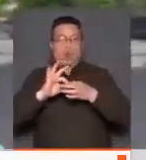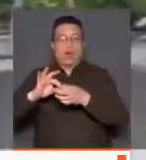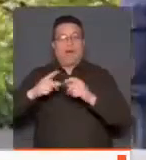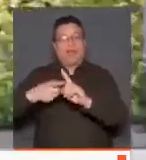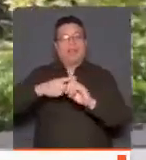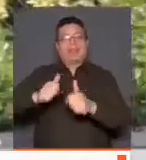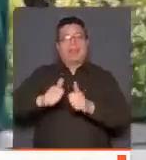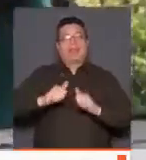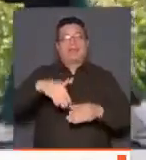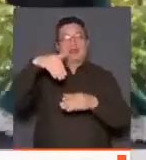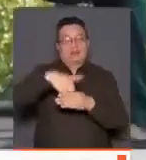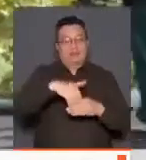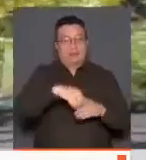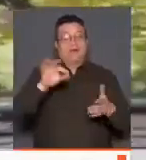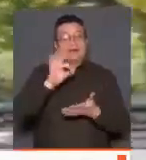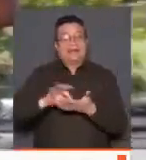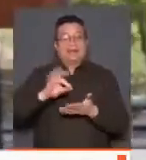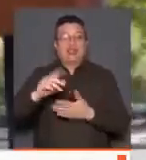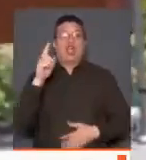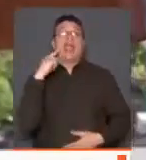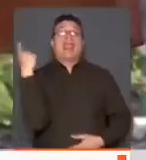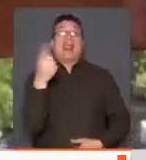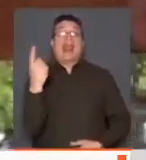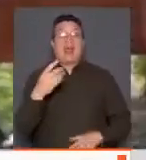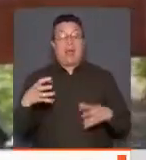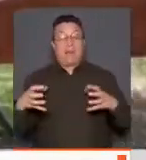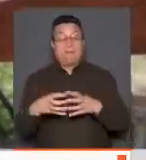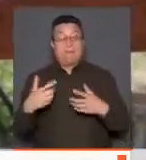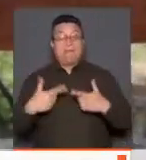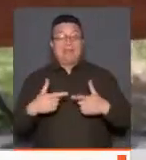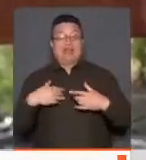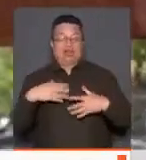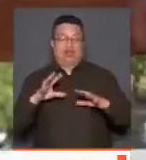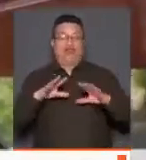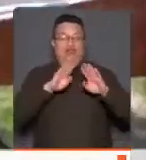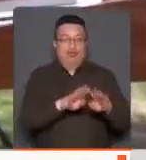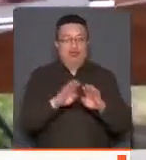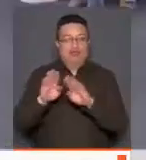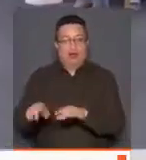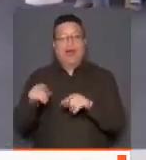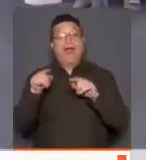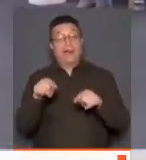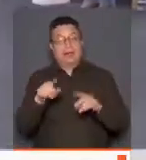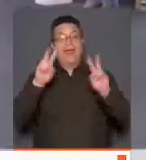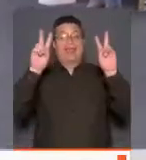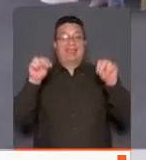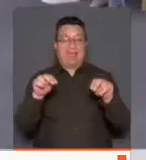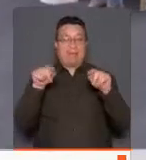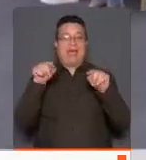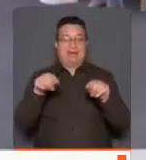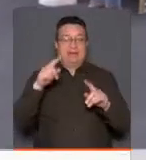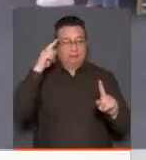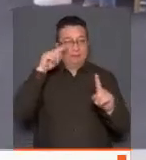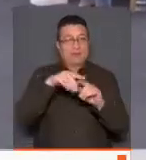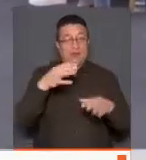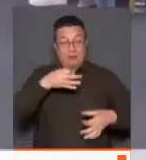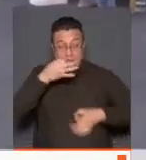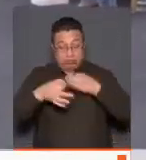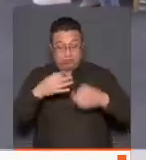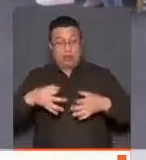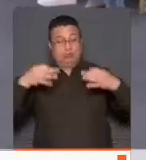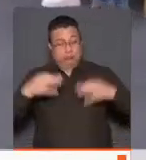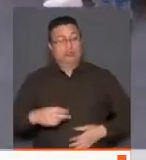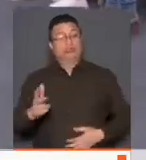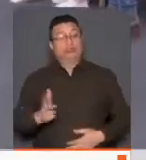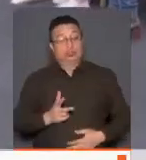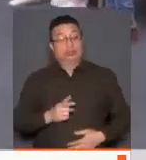los secretarios generales de los partidos del oficialismo. Este ha sido un tema central, se habló con honestidad, han dicho los